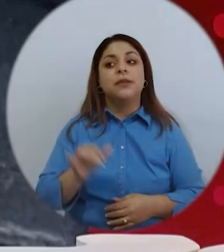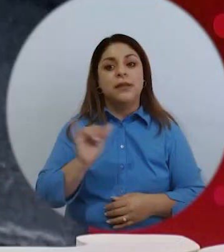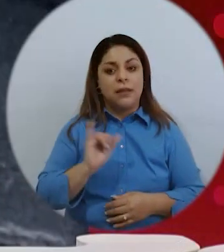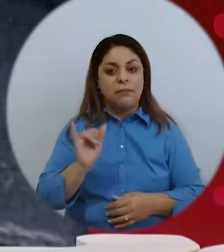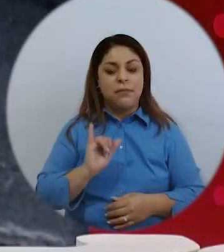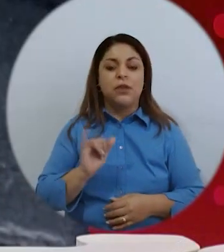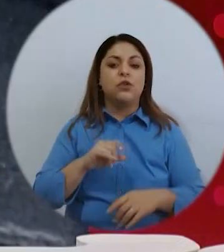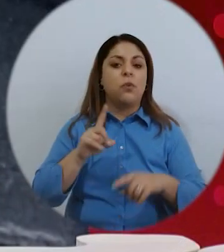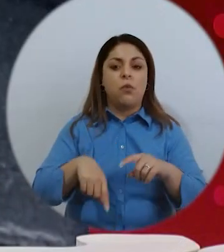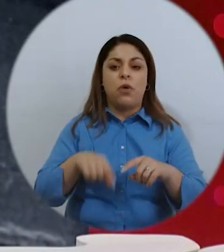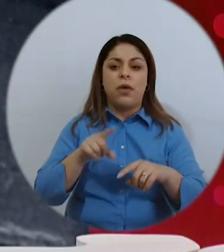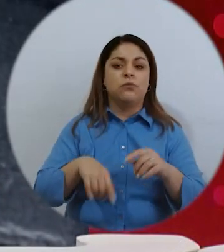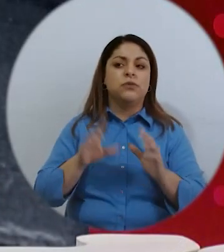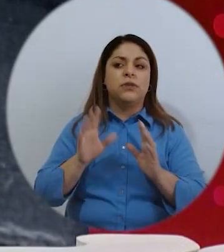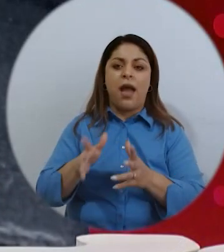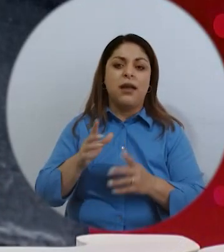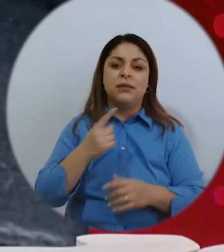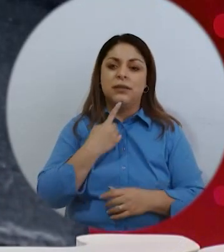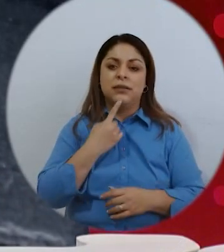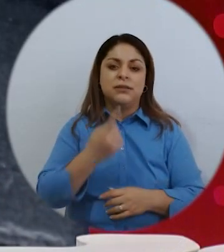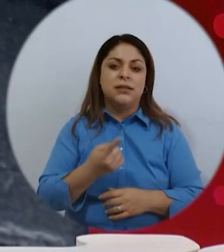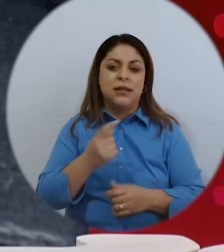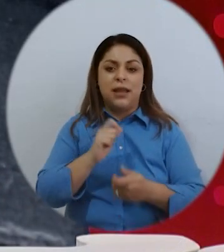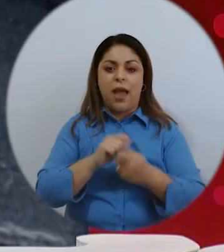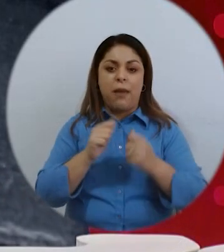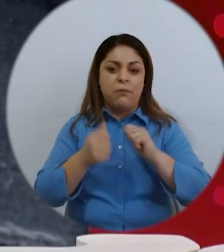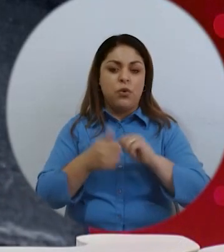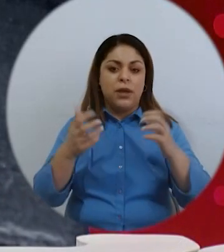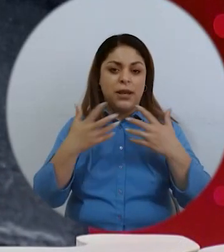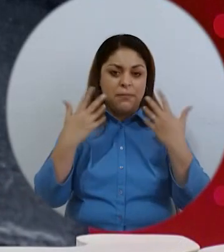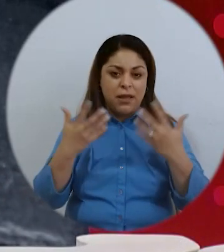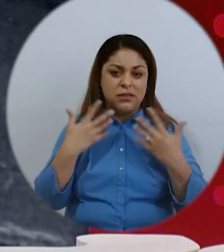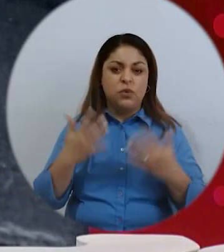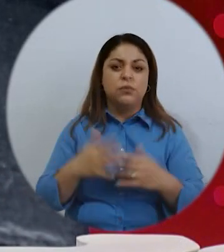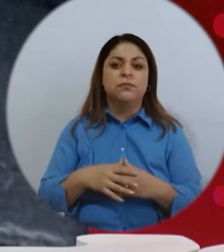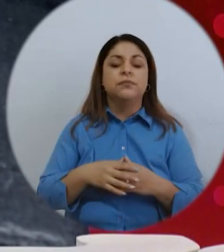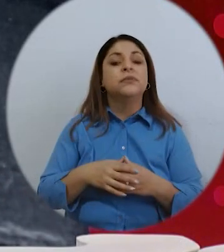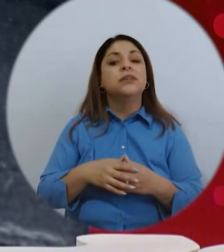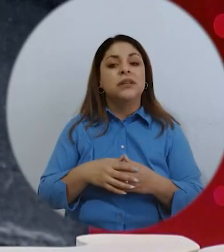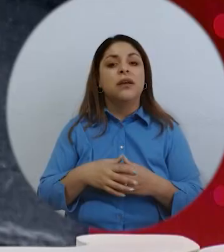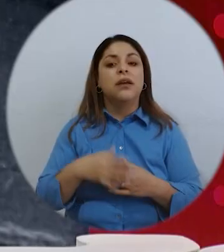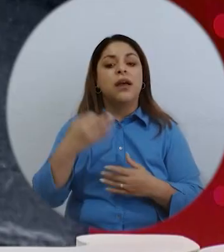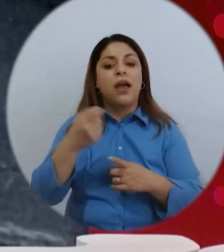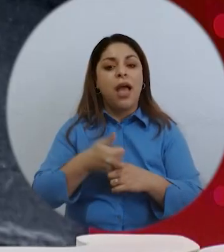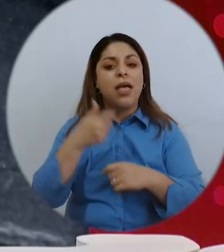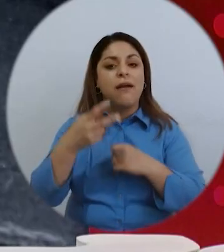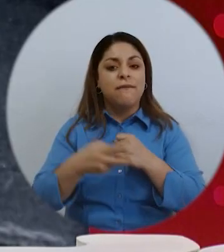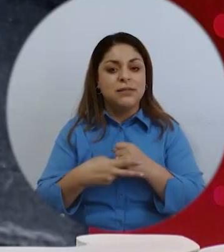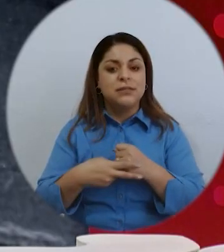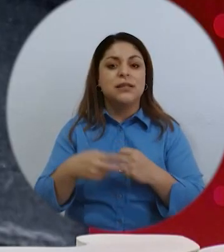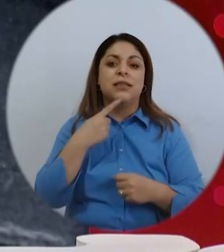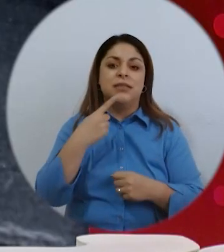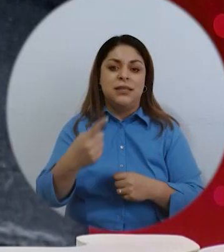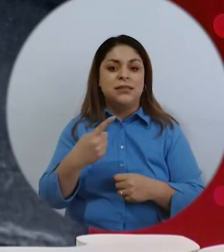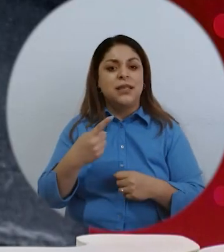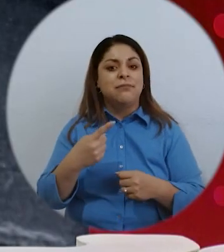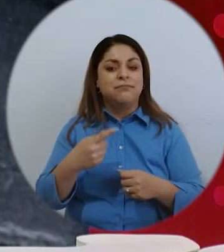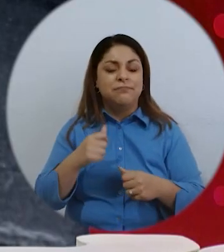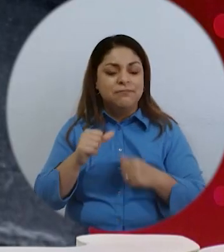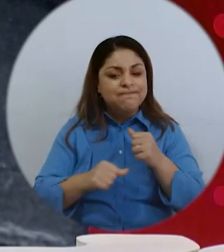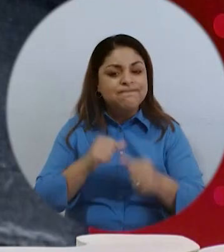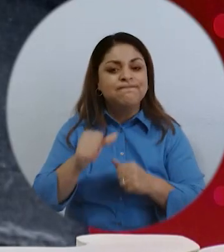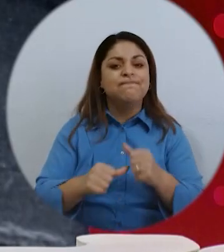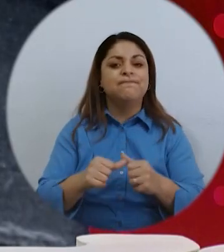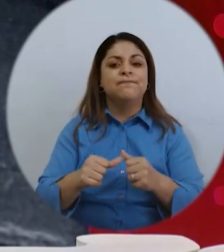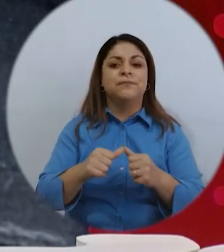Y por supuesto, no podemos dejar de mencionar el tema del cambio climático, que en verdad cada vez dice presente